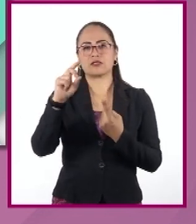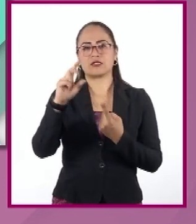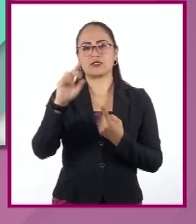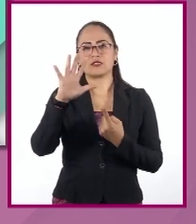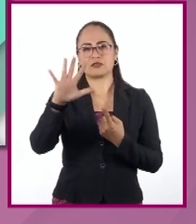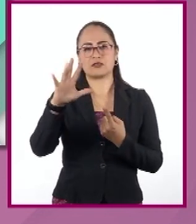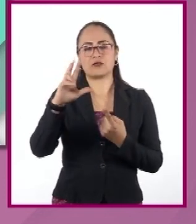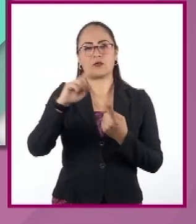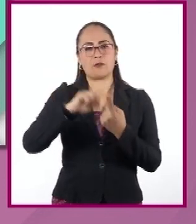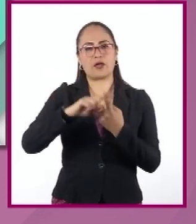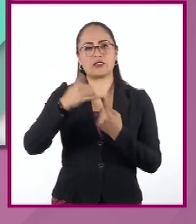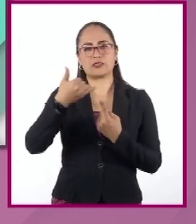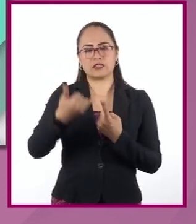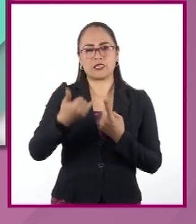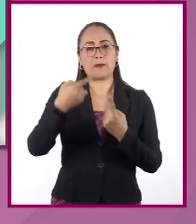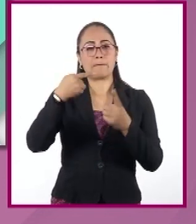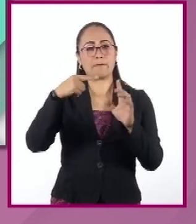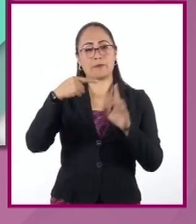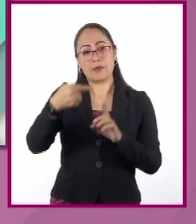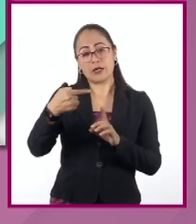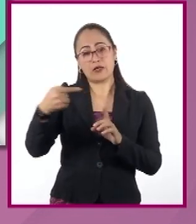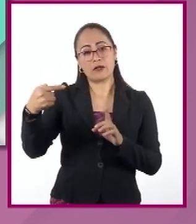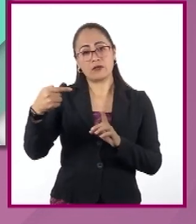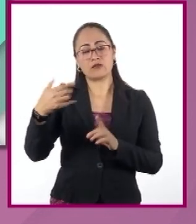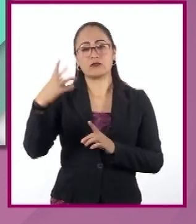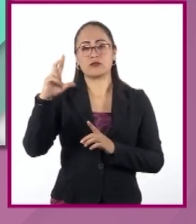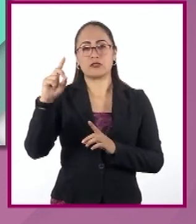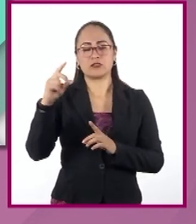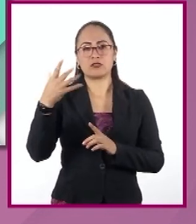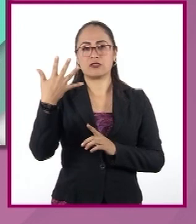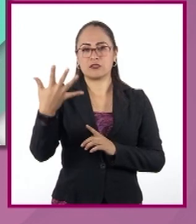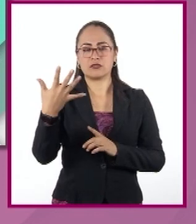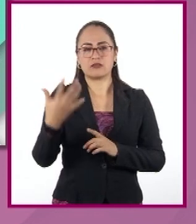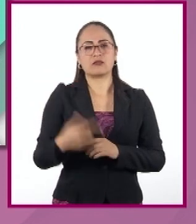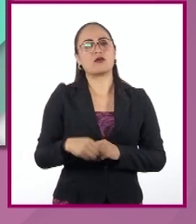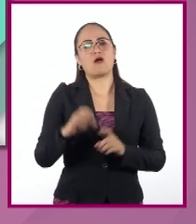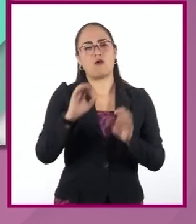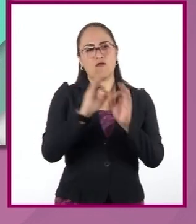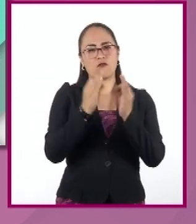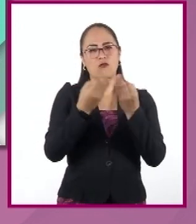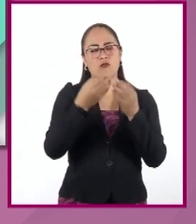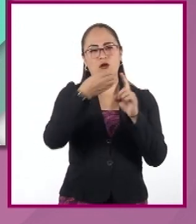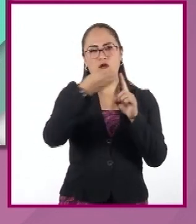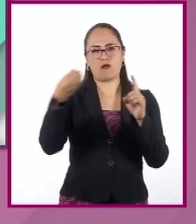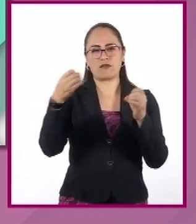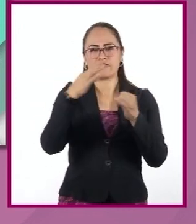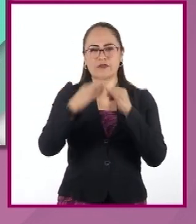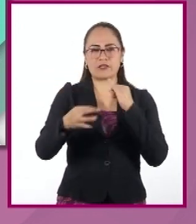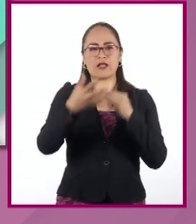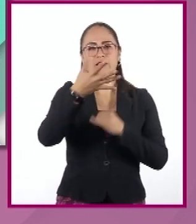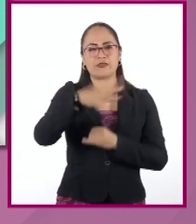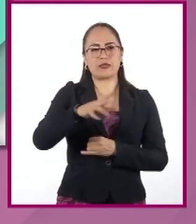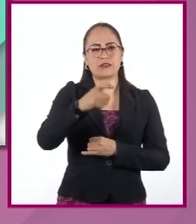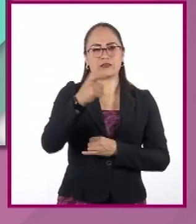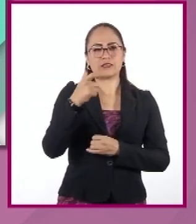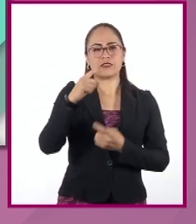más Y menos 35, obteniéndose la expresión final 10X más